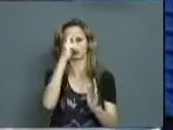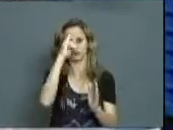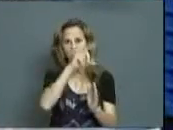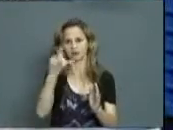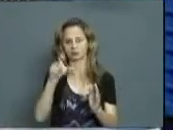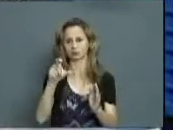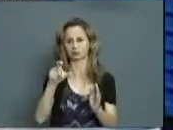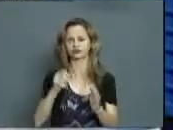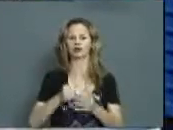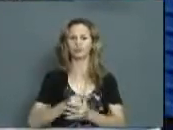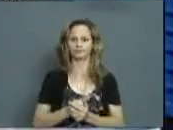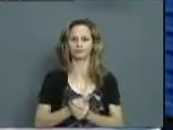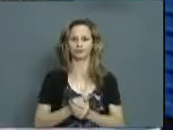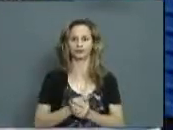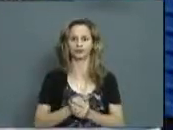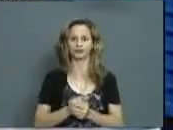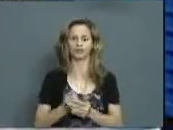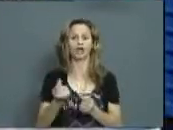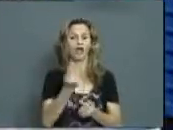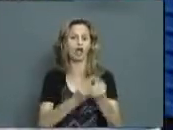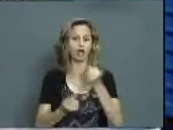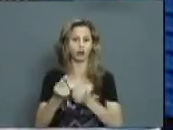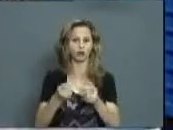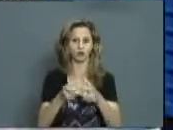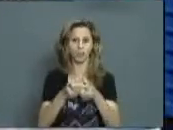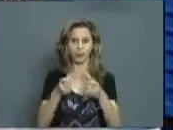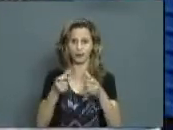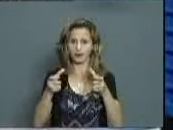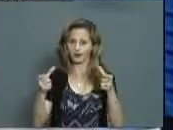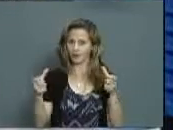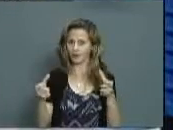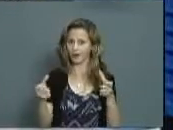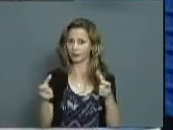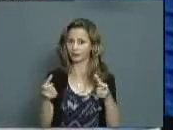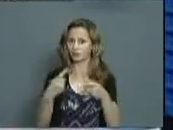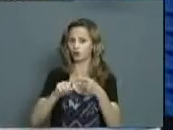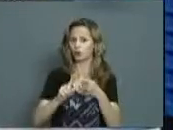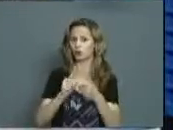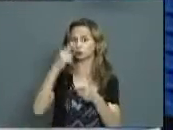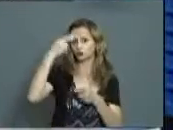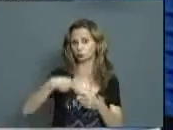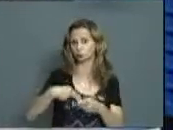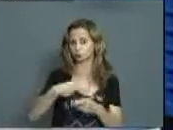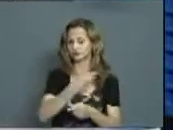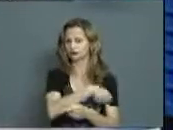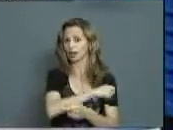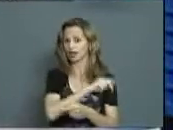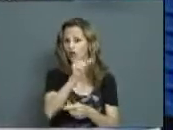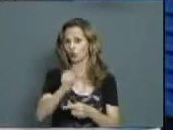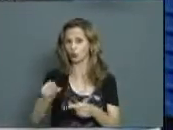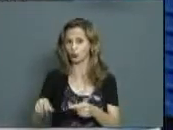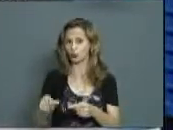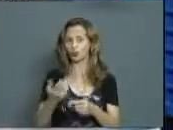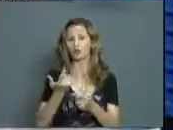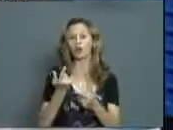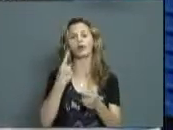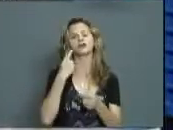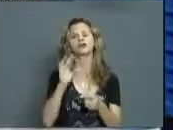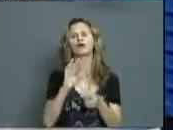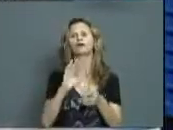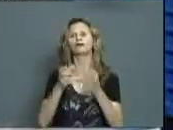manifestaciones sintomáticas. La mayor parte de las personas que ingresaron, trabajadores de la salud, fueron con forma ligera de la